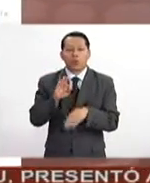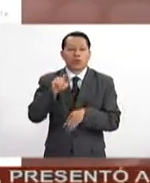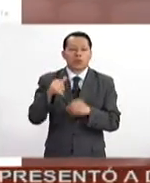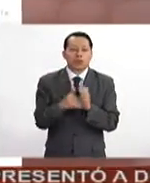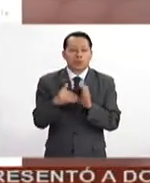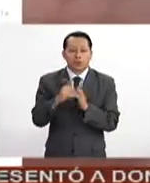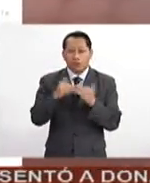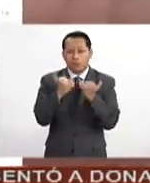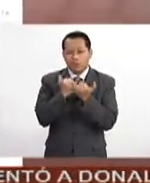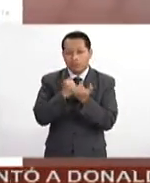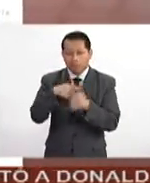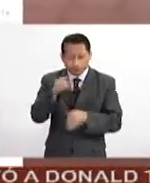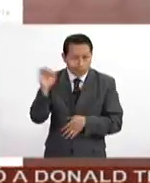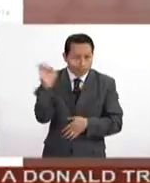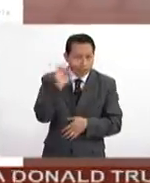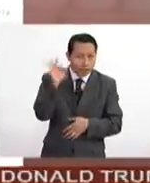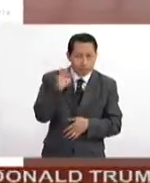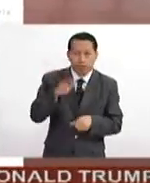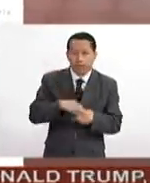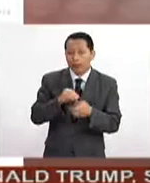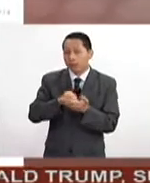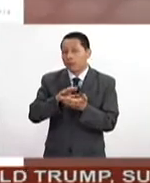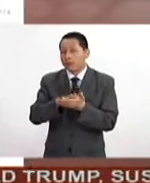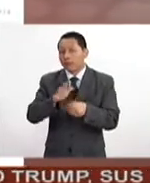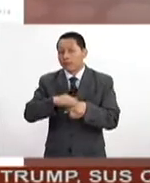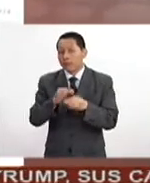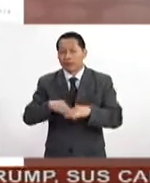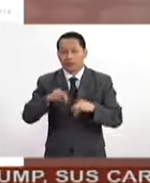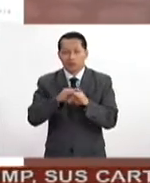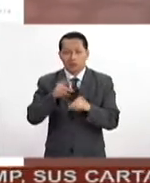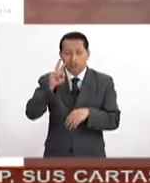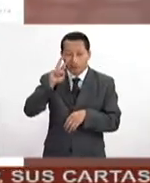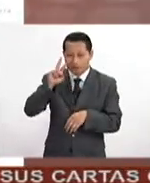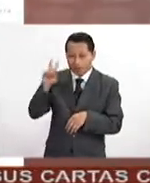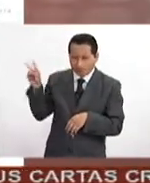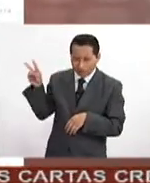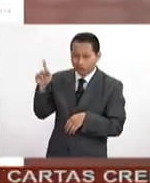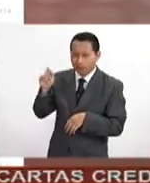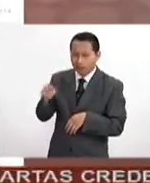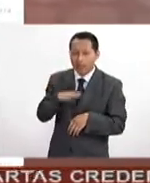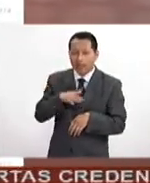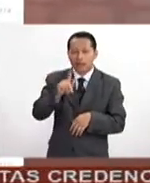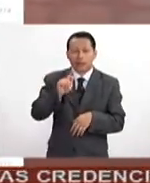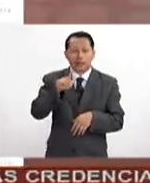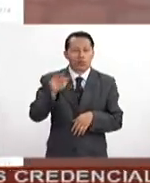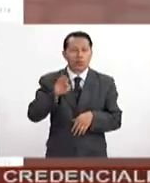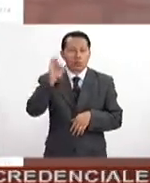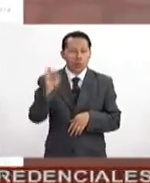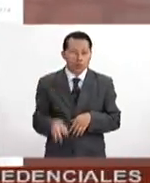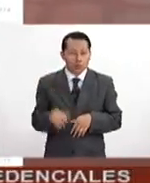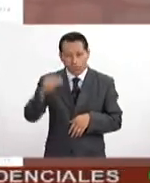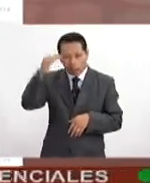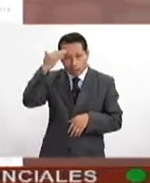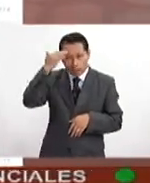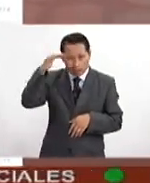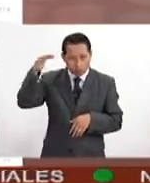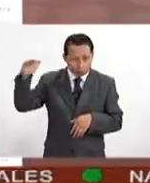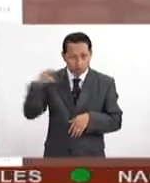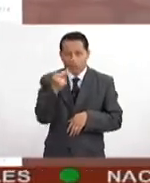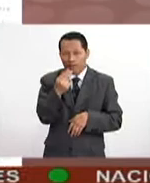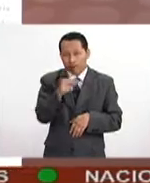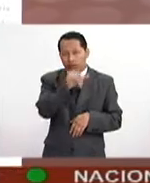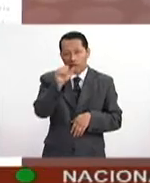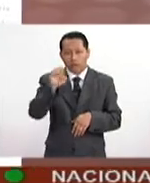47 millones, pero tal vez el dato más importante es ese recuadro que tenemos ahí. 75% de los adultos de entre